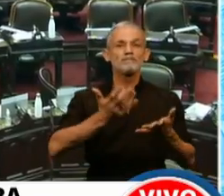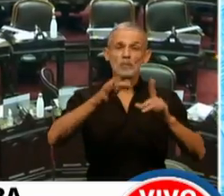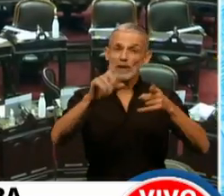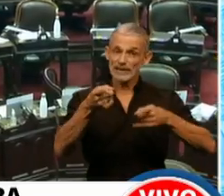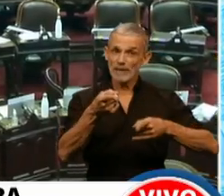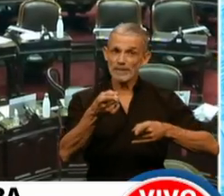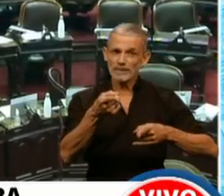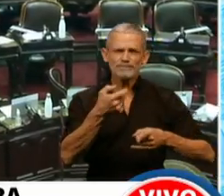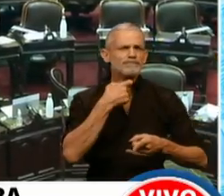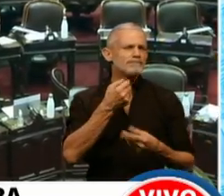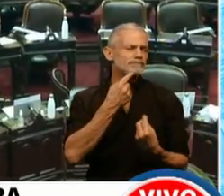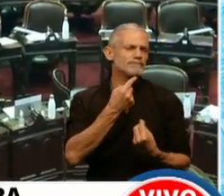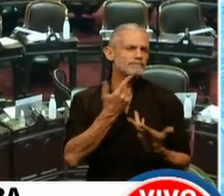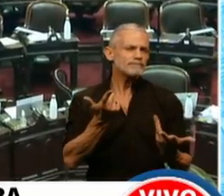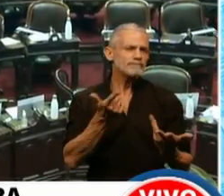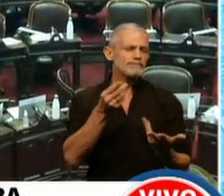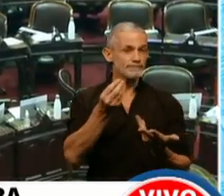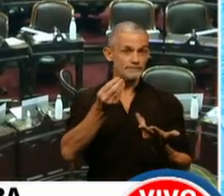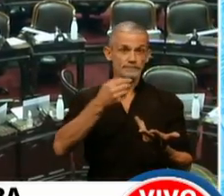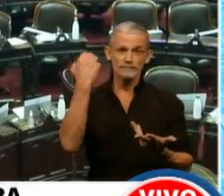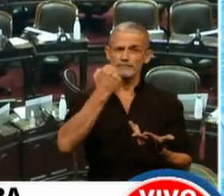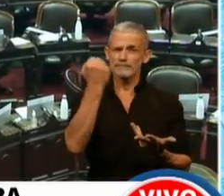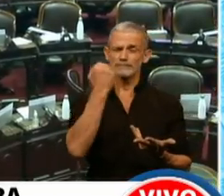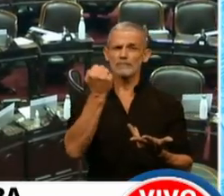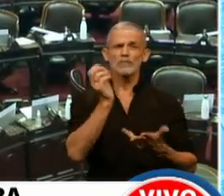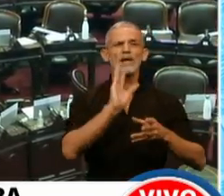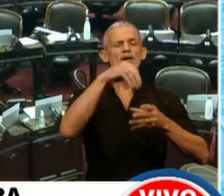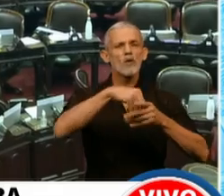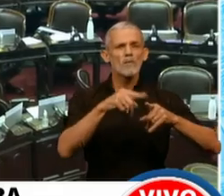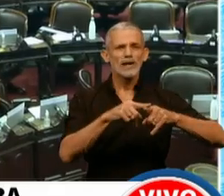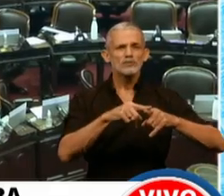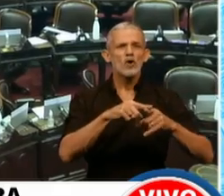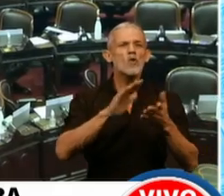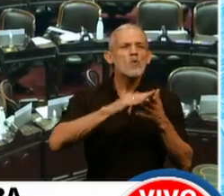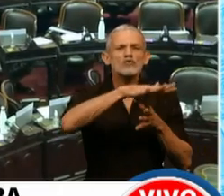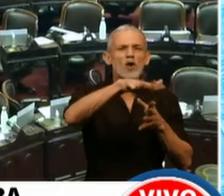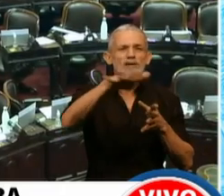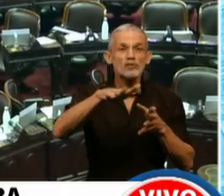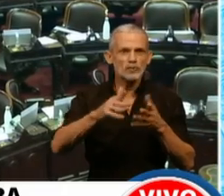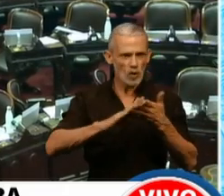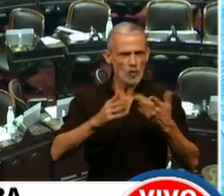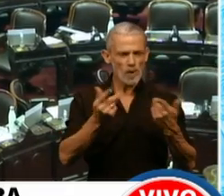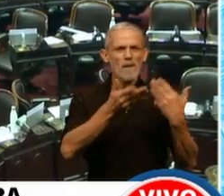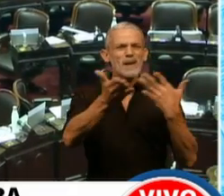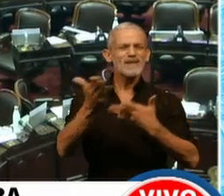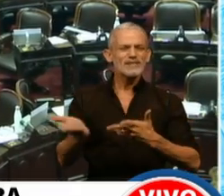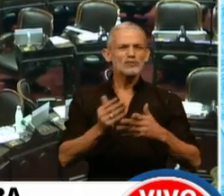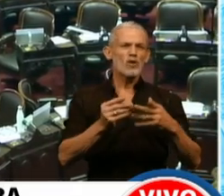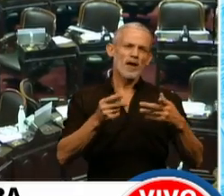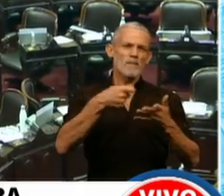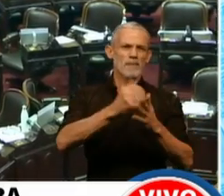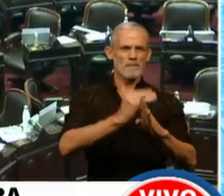presidente consideramos que es muy importante en la incorporación de esos nuevas zonas de nuestro país a lo beneficio del subsidio